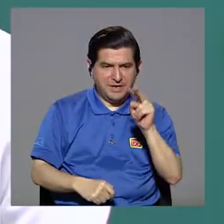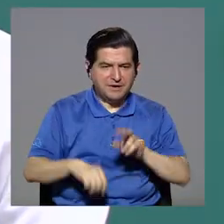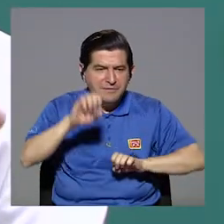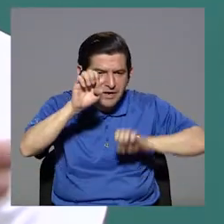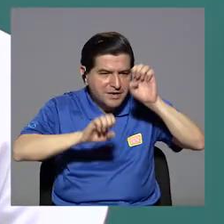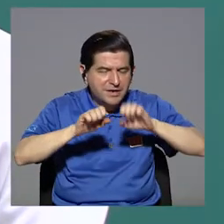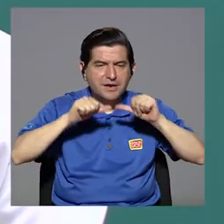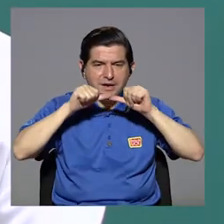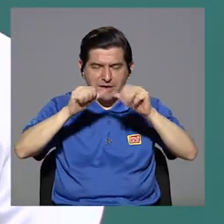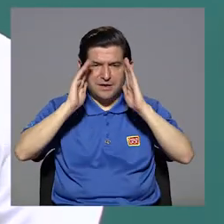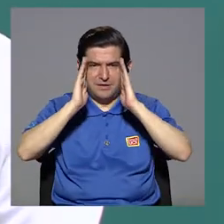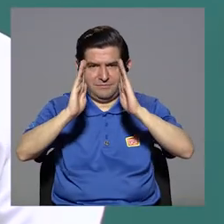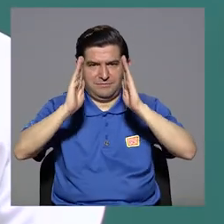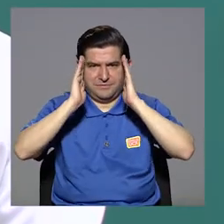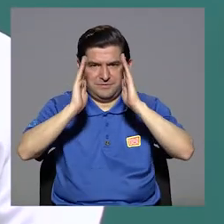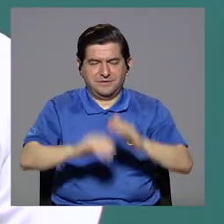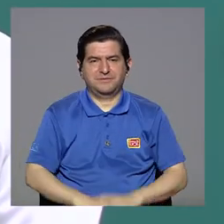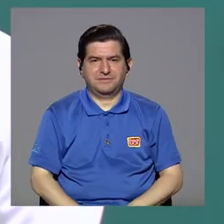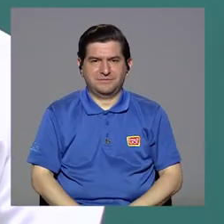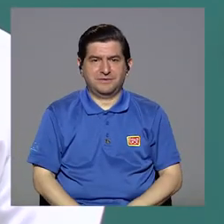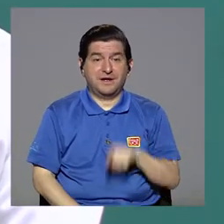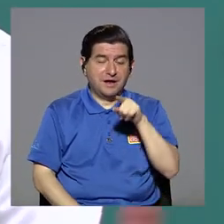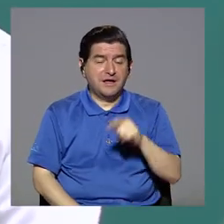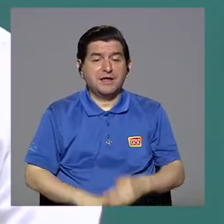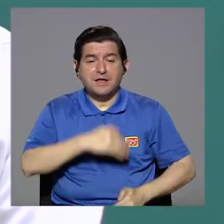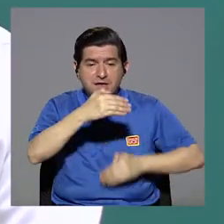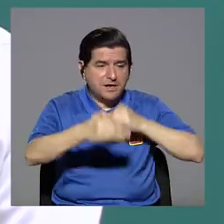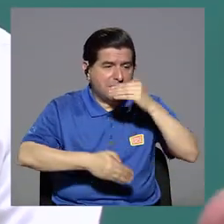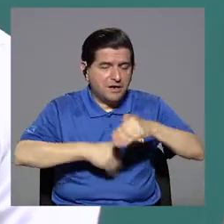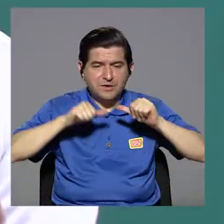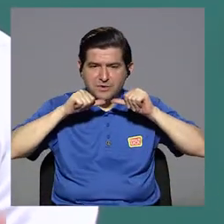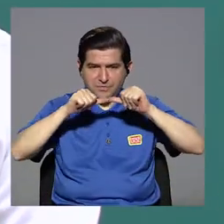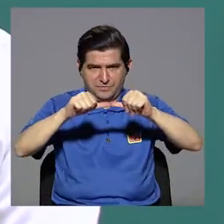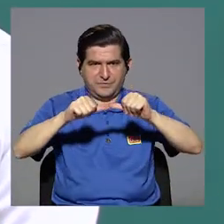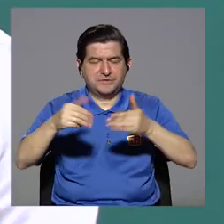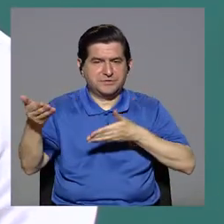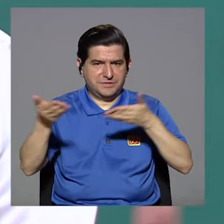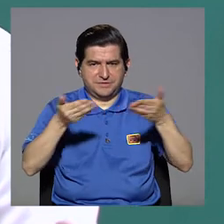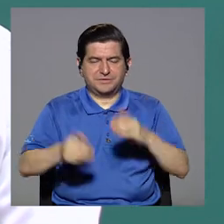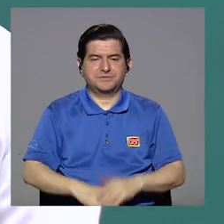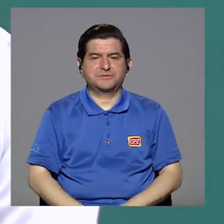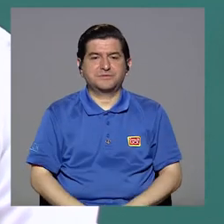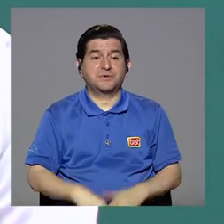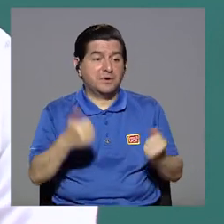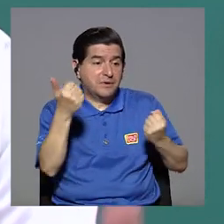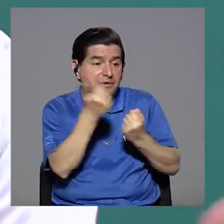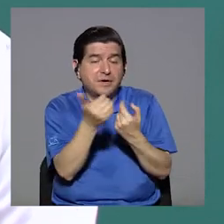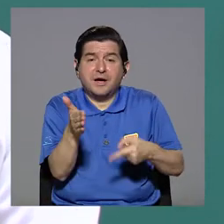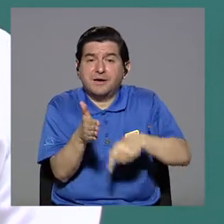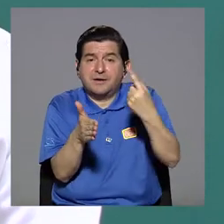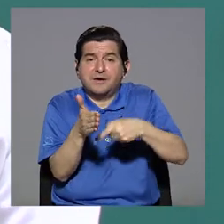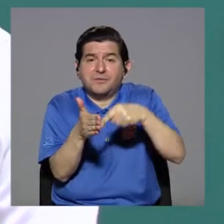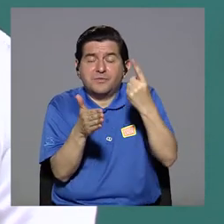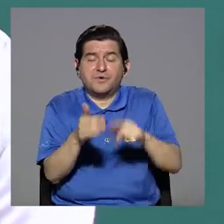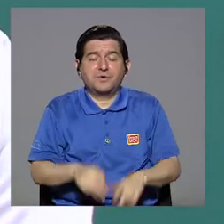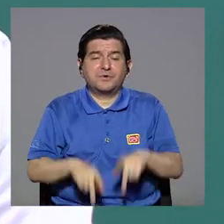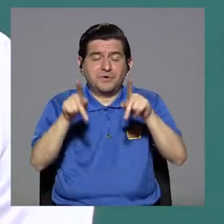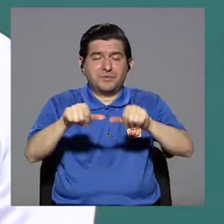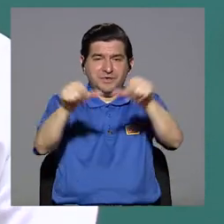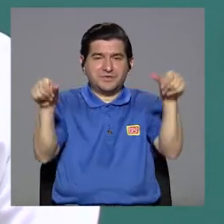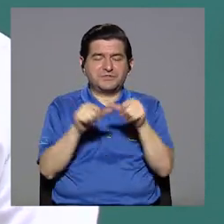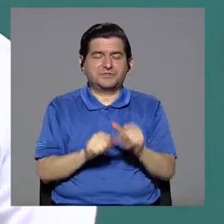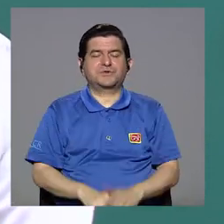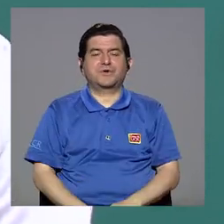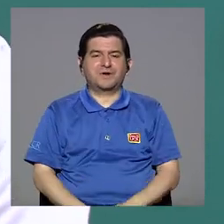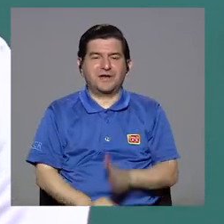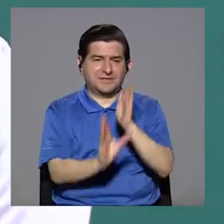bajar a verlo también valorar legal de continuidad eso y a su evolución en el servicio y además tenemos el apoyo en algunos casos de